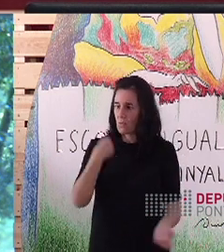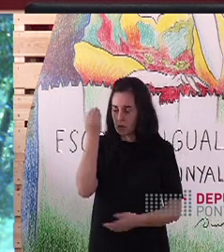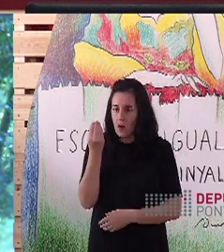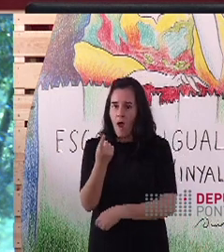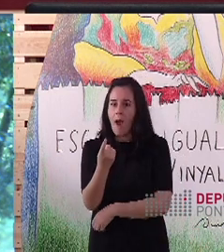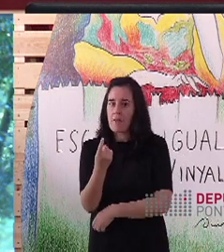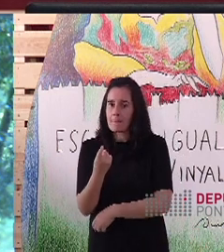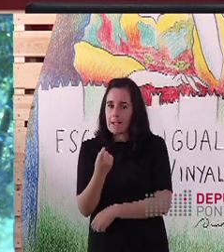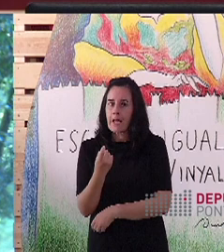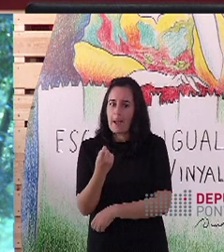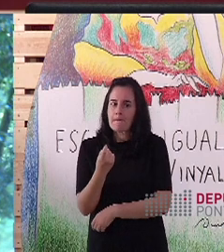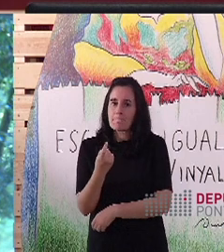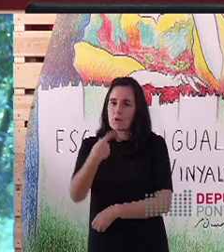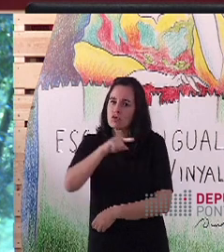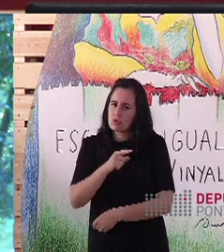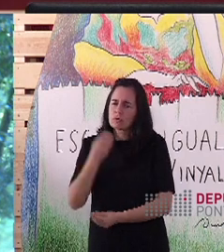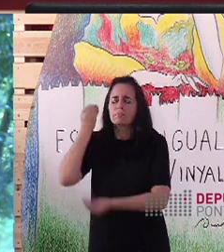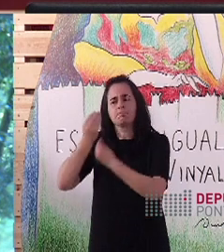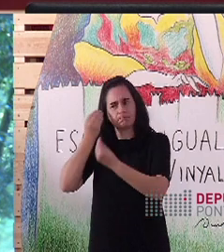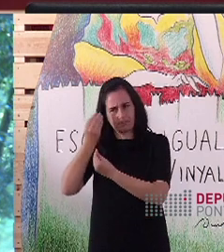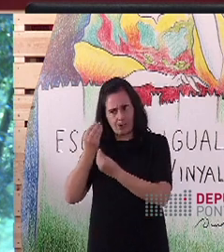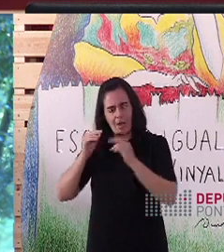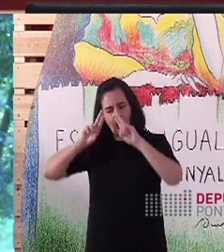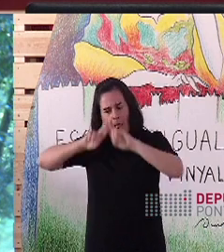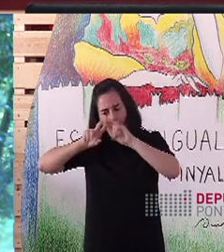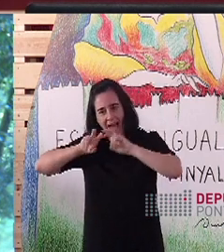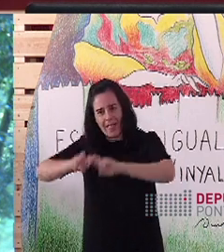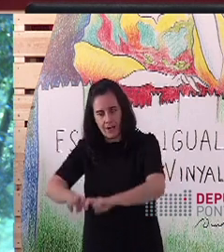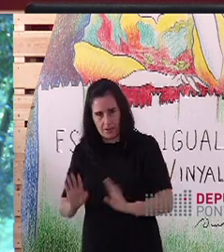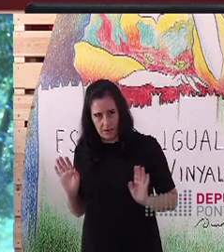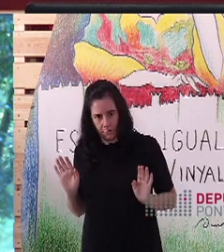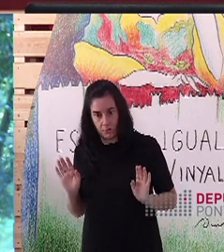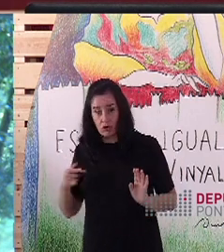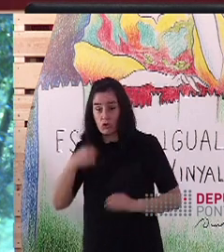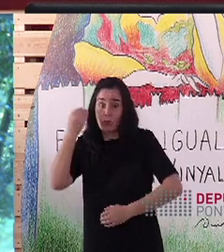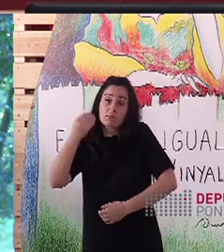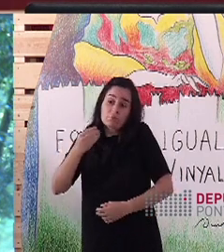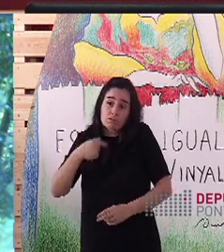que hagamos un análisis. Yo creo que hay